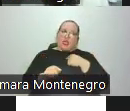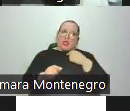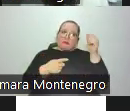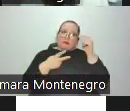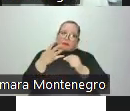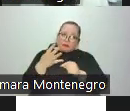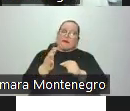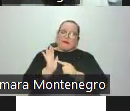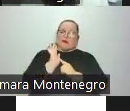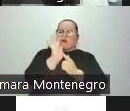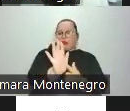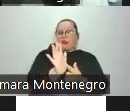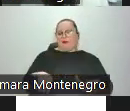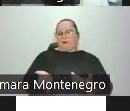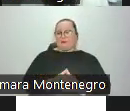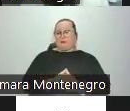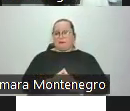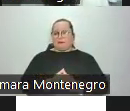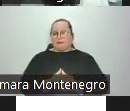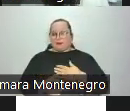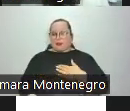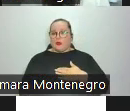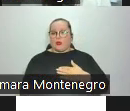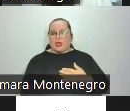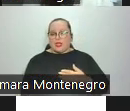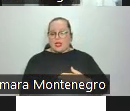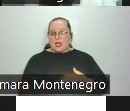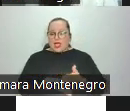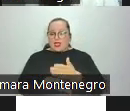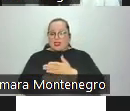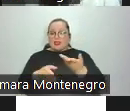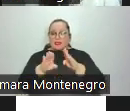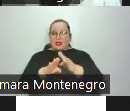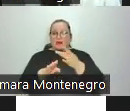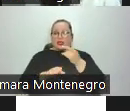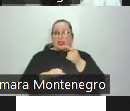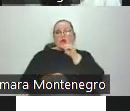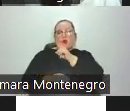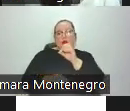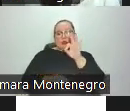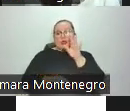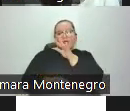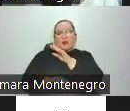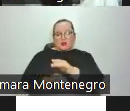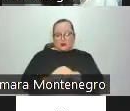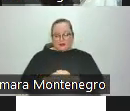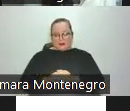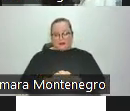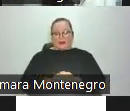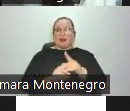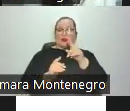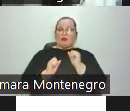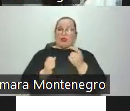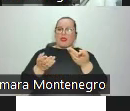mí. Me encantaría, Paola, que antes de ya ir cerrando, porque ya estamos en los últimos 3 minutos, hagas tú también